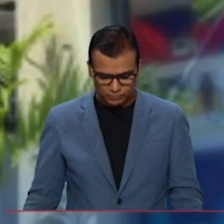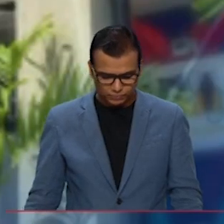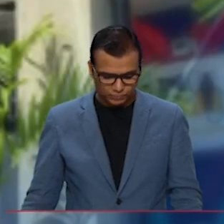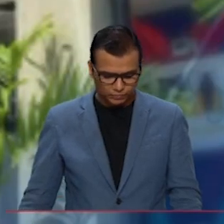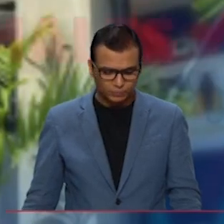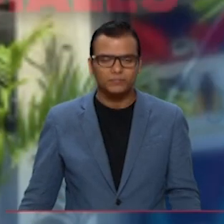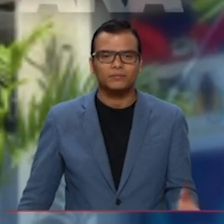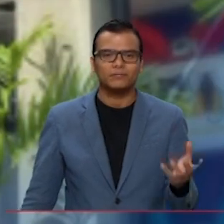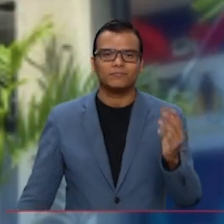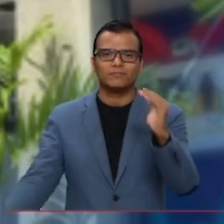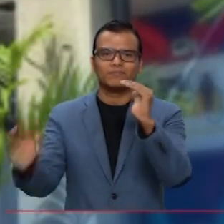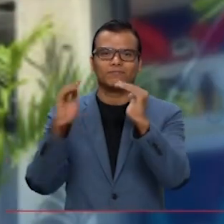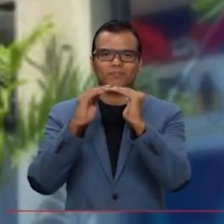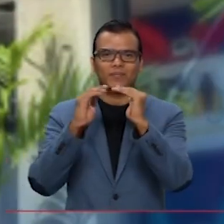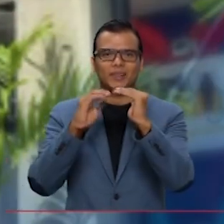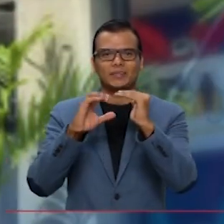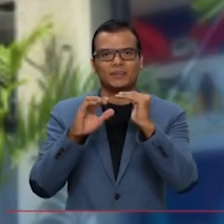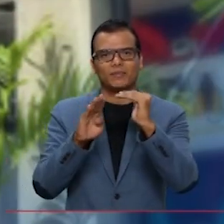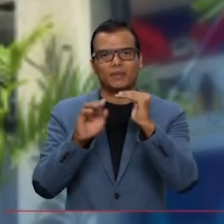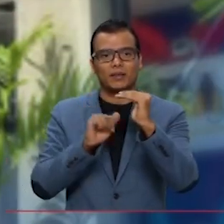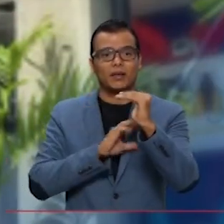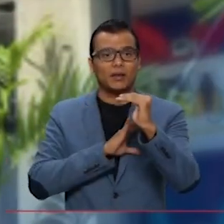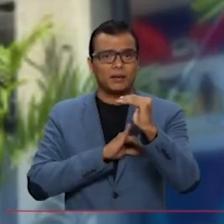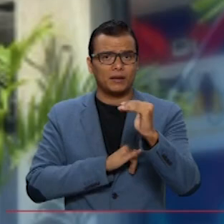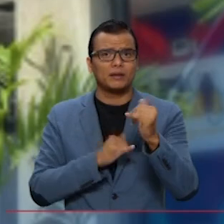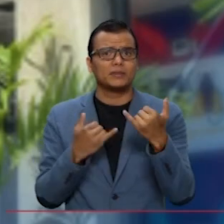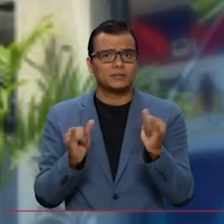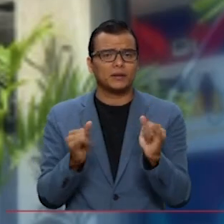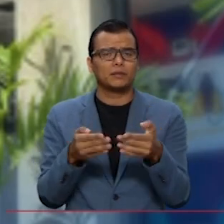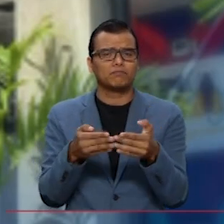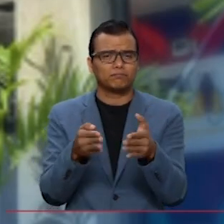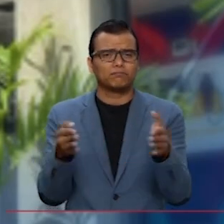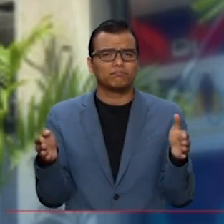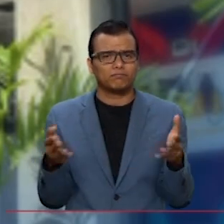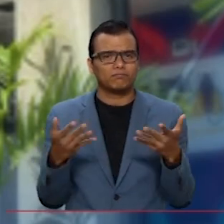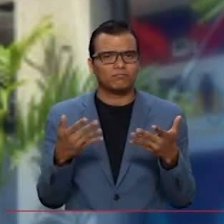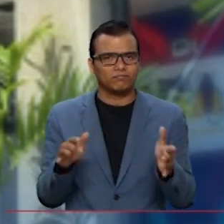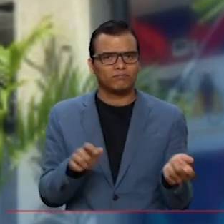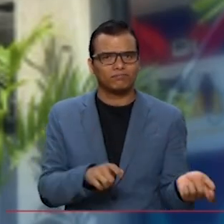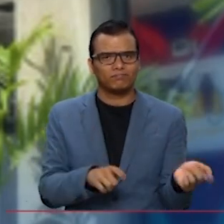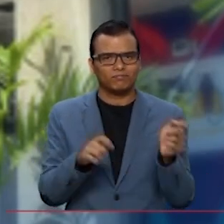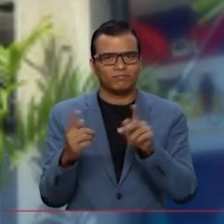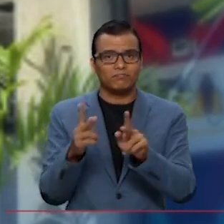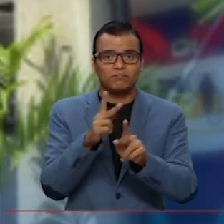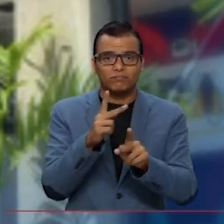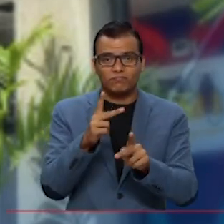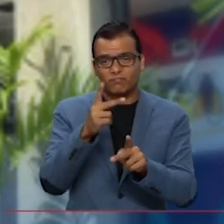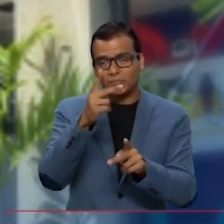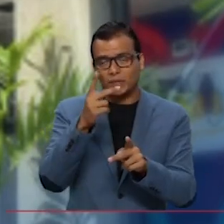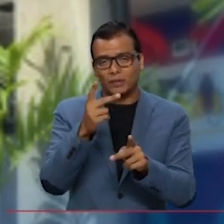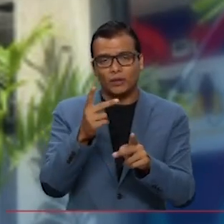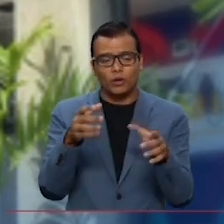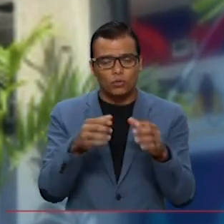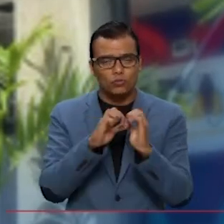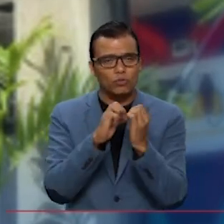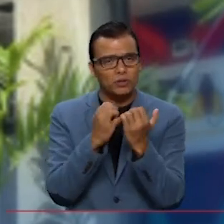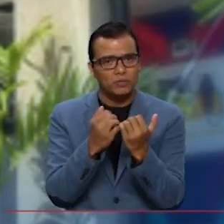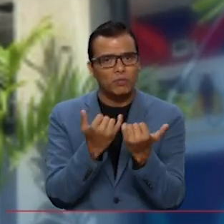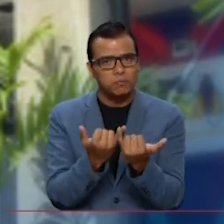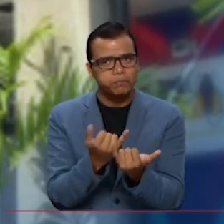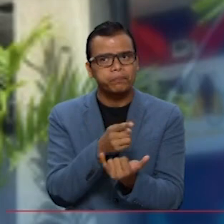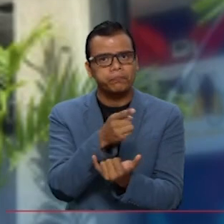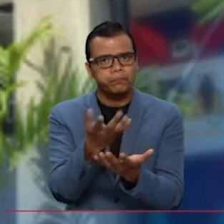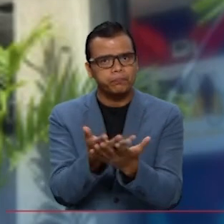El Centro de Bienestar Animal de Cali fue entregado oficialmente con equipamiento y talento humano calificado para la atención gratuita de